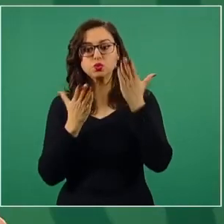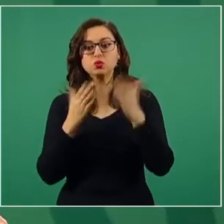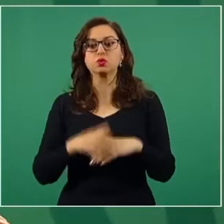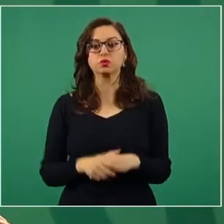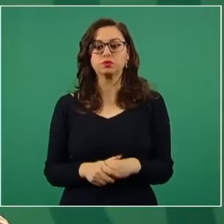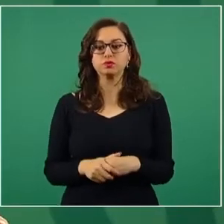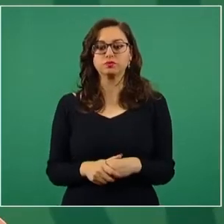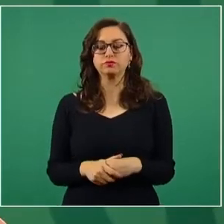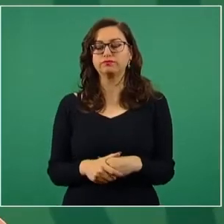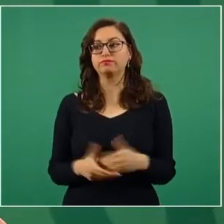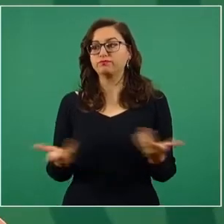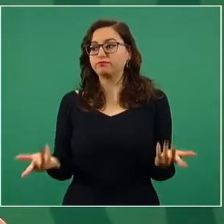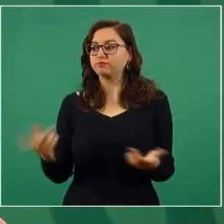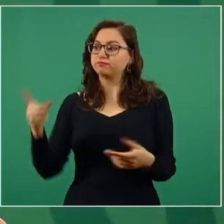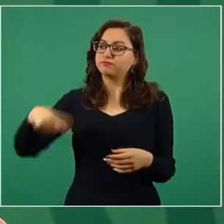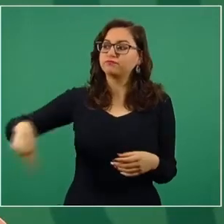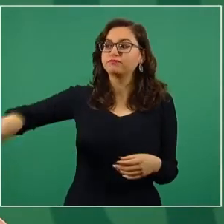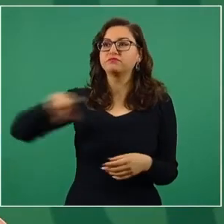que haya esperanzas,